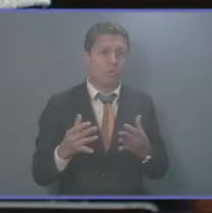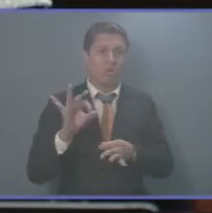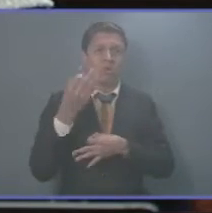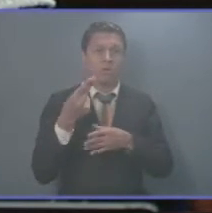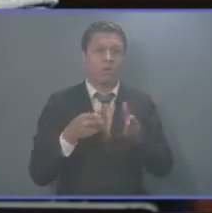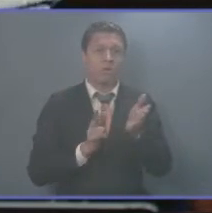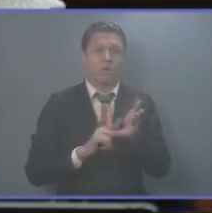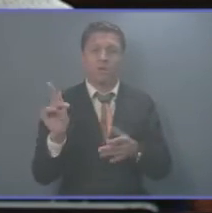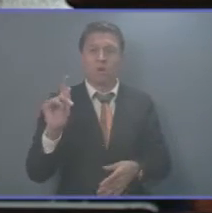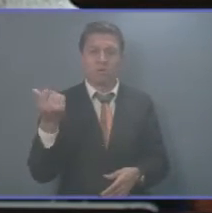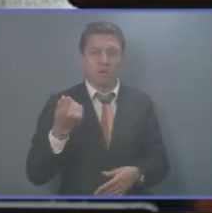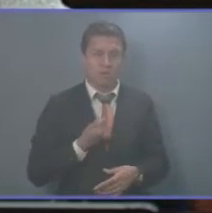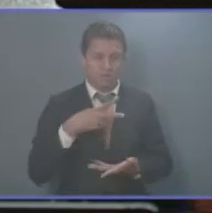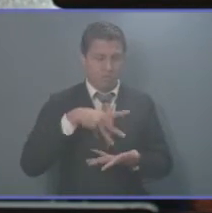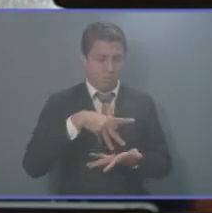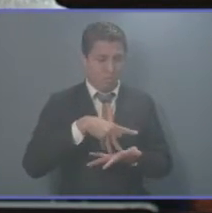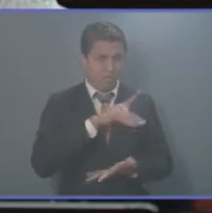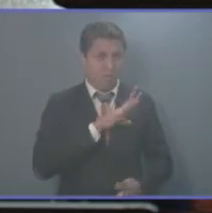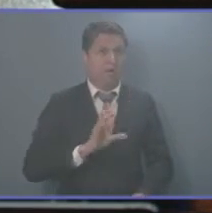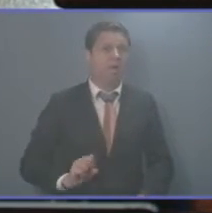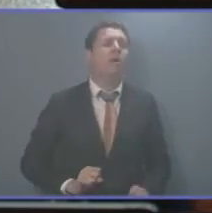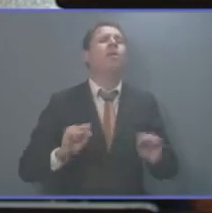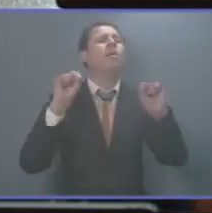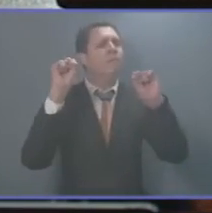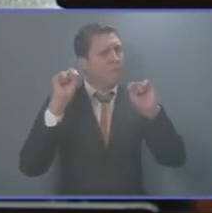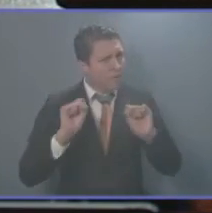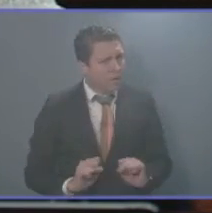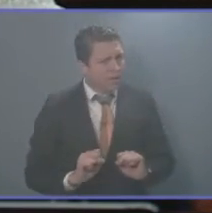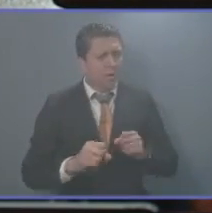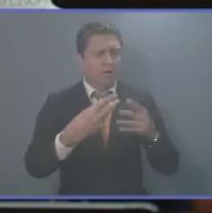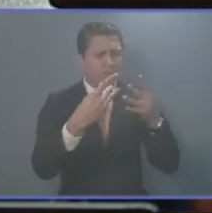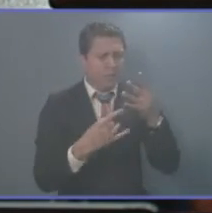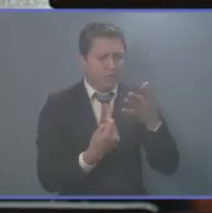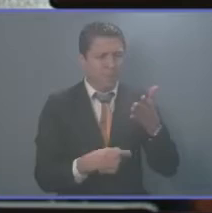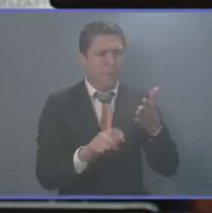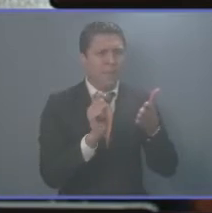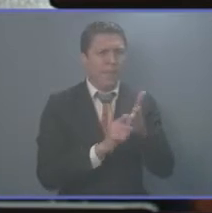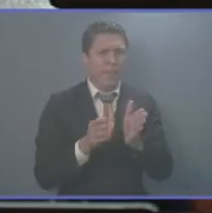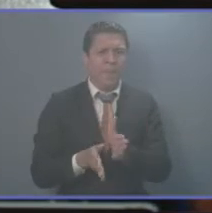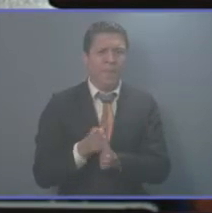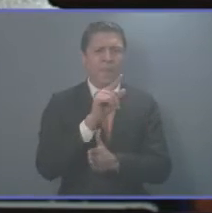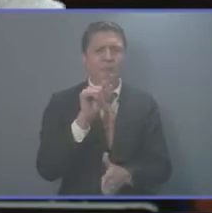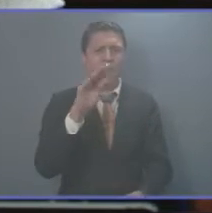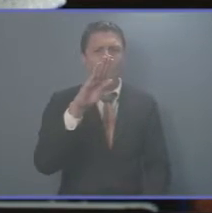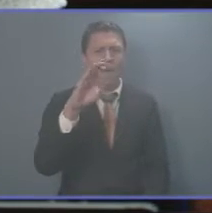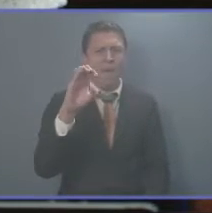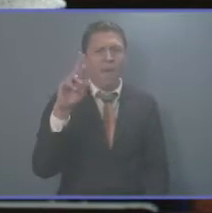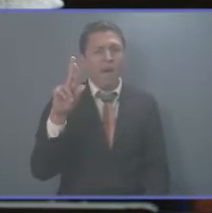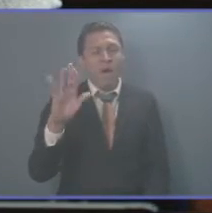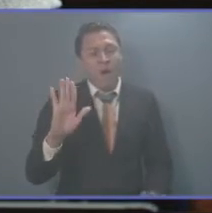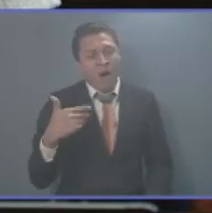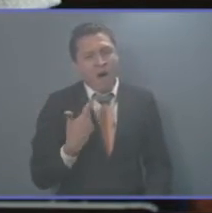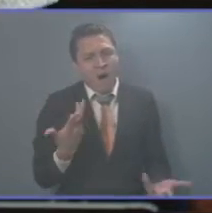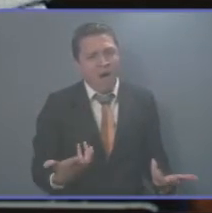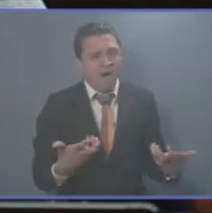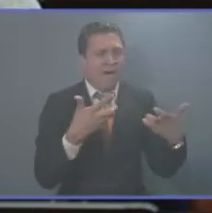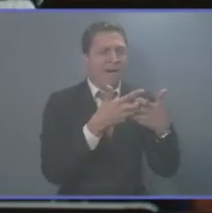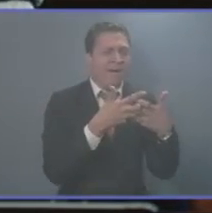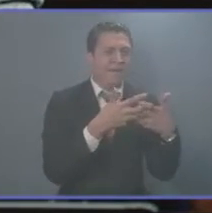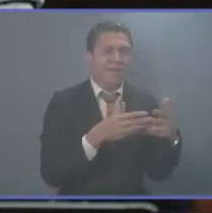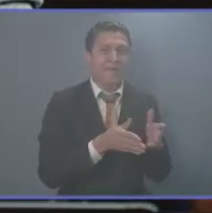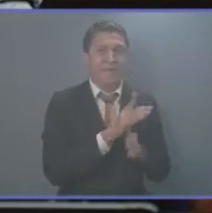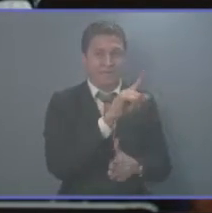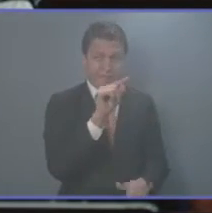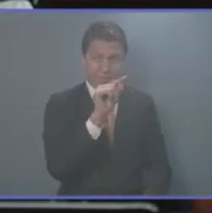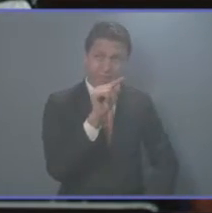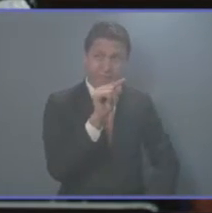a nuestro pueblo salvadoreño puedan registrarse al BCR si no pertenecen a la,